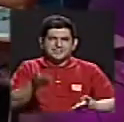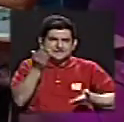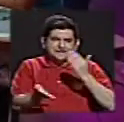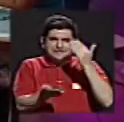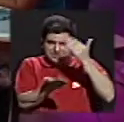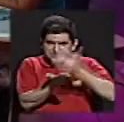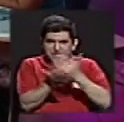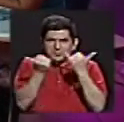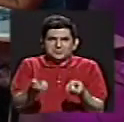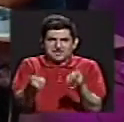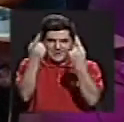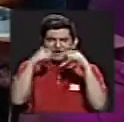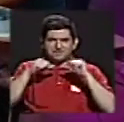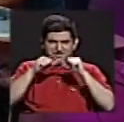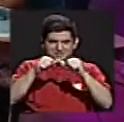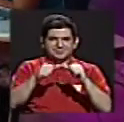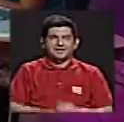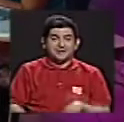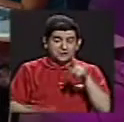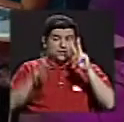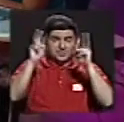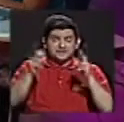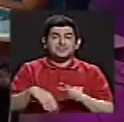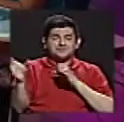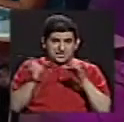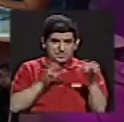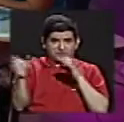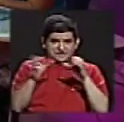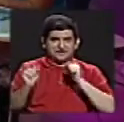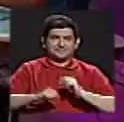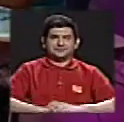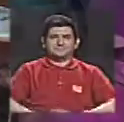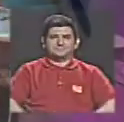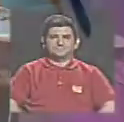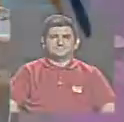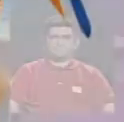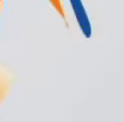un corte y volvemos luego a seguir a entrar a este tema de la comercialización.